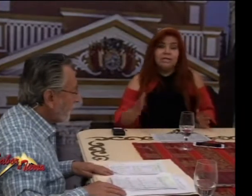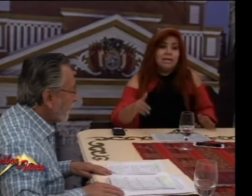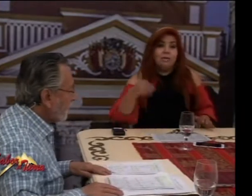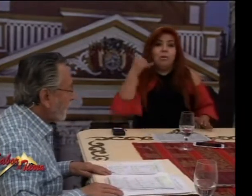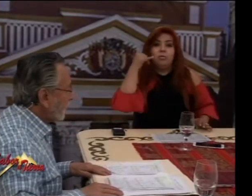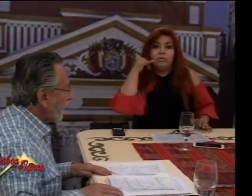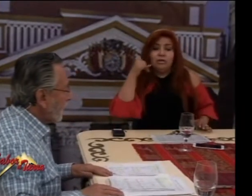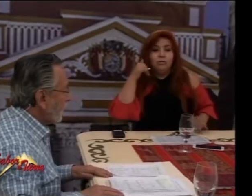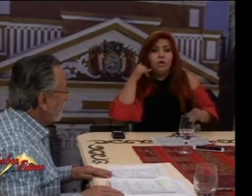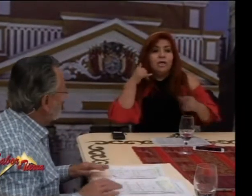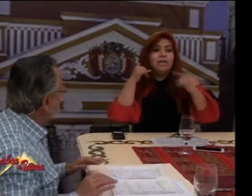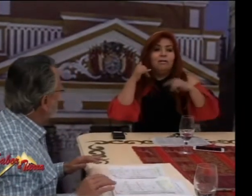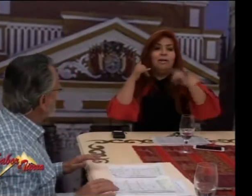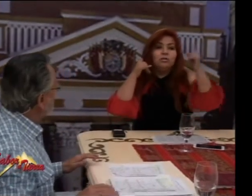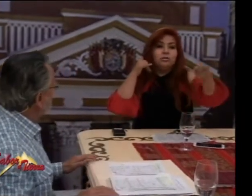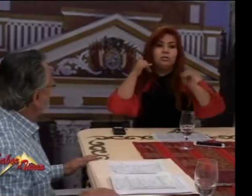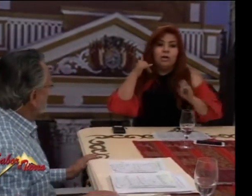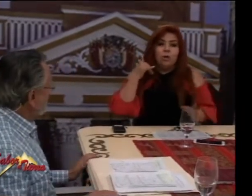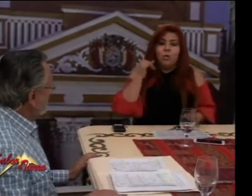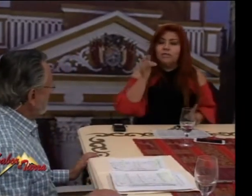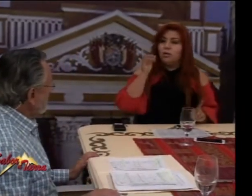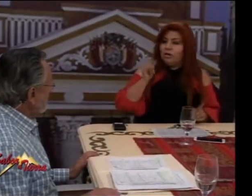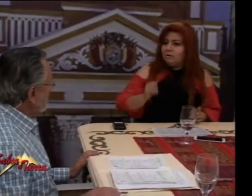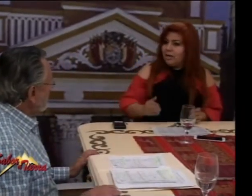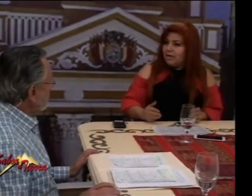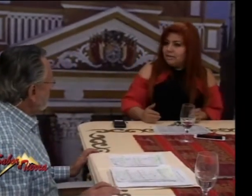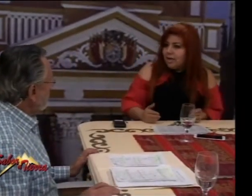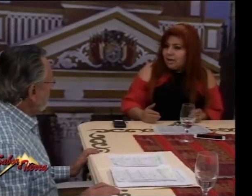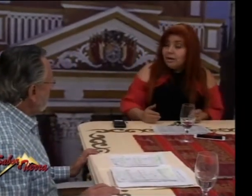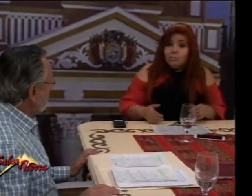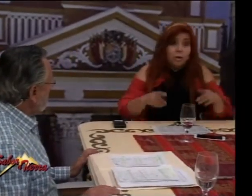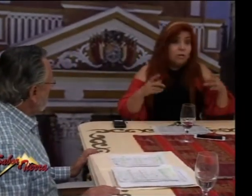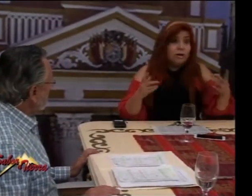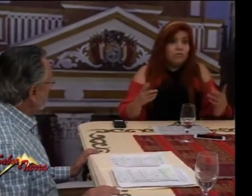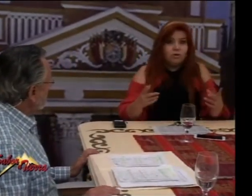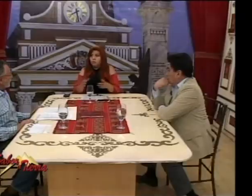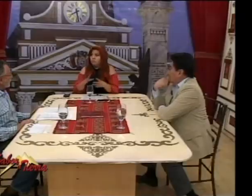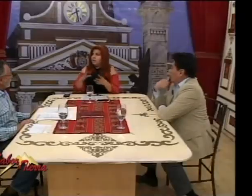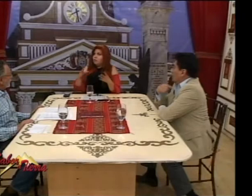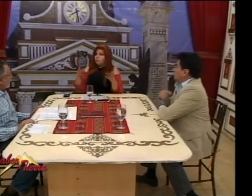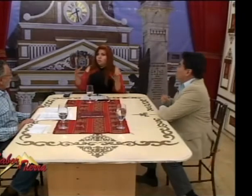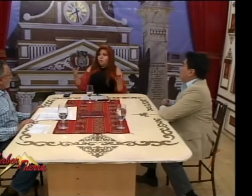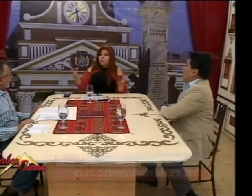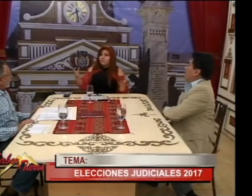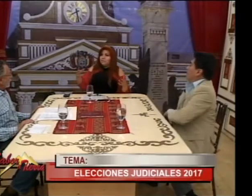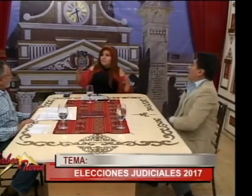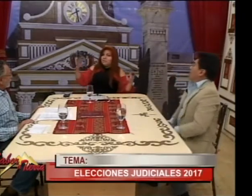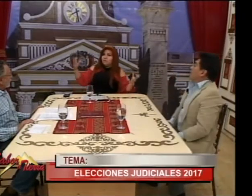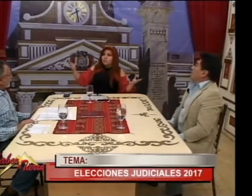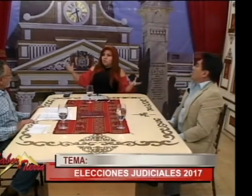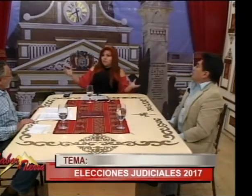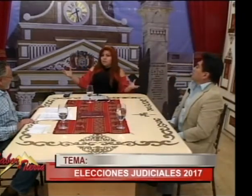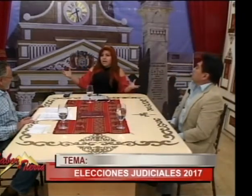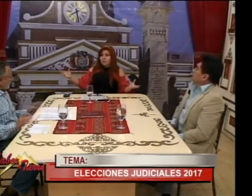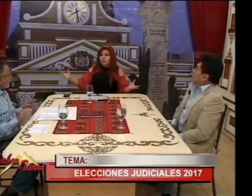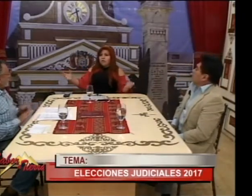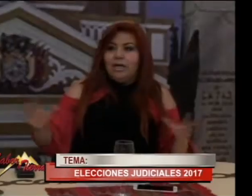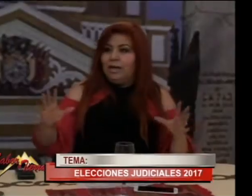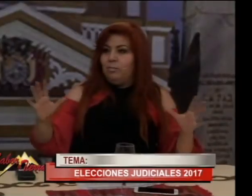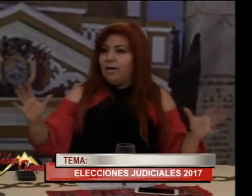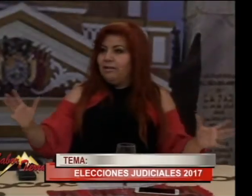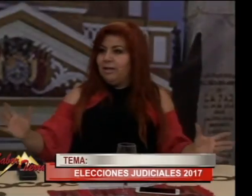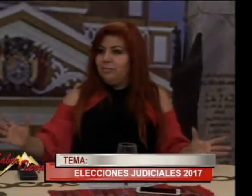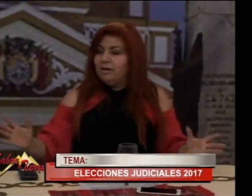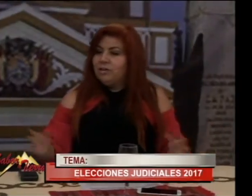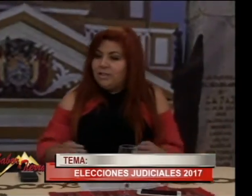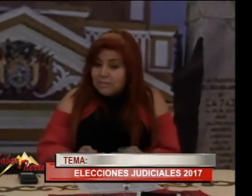señor Guiteras llamaba por teléfono y daba la instrucción al juez de lo que había que hacer. Me acuerdo de la fotografía de todos los jueces vestidos de rosado que